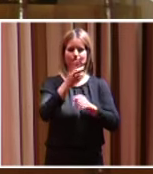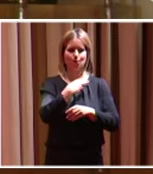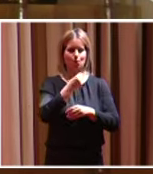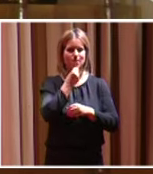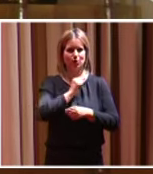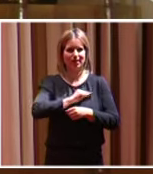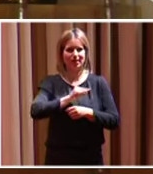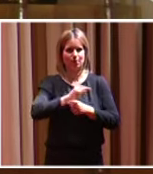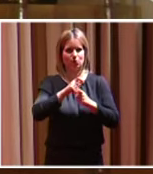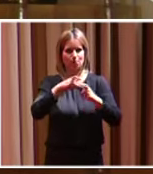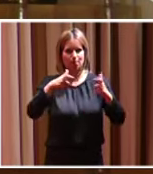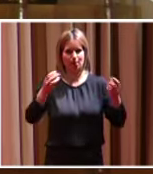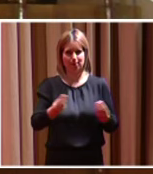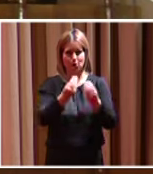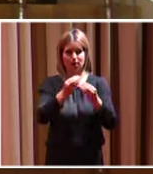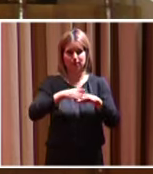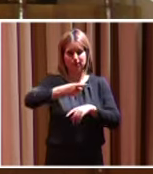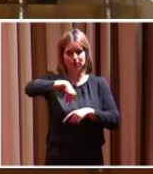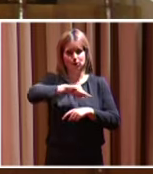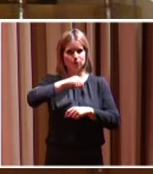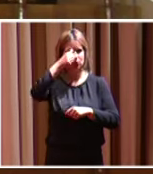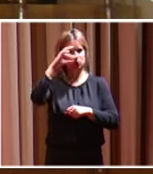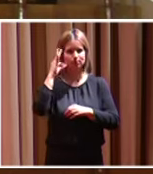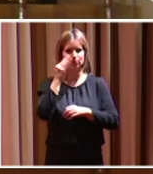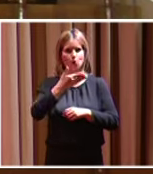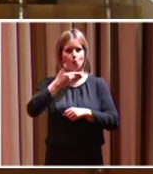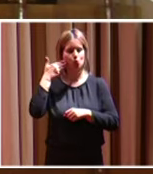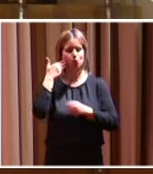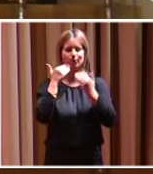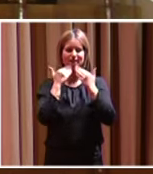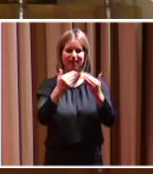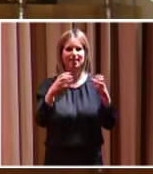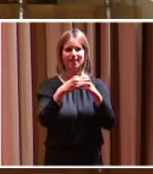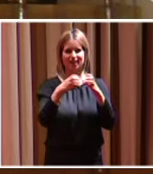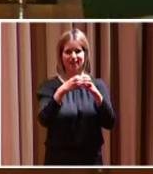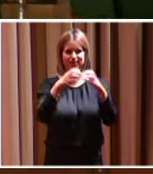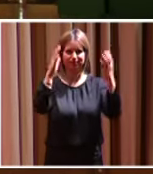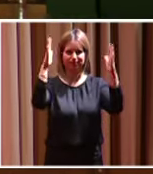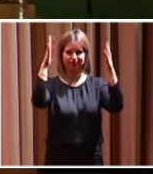hermoso sentimiento. Para todos y todas nosotros es un orgullo. Gracias, Granada.